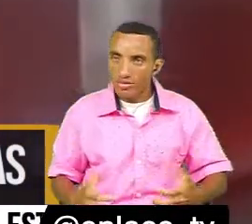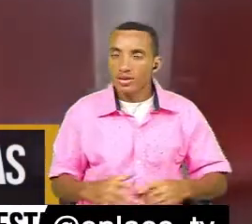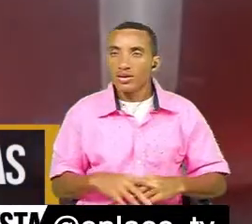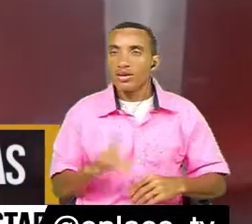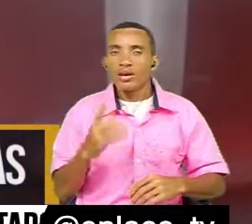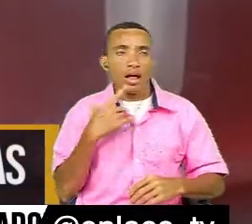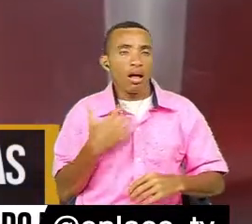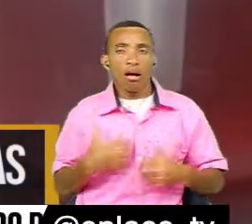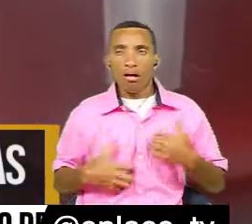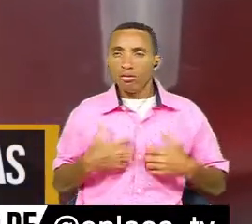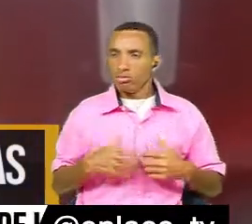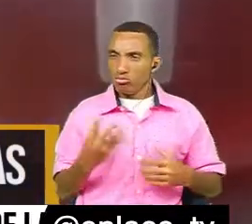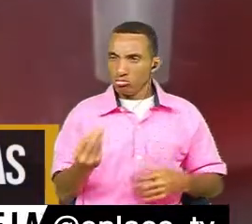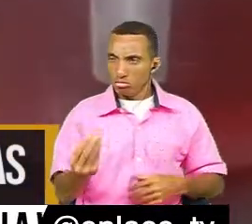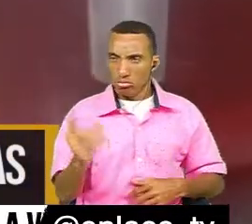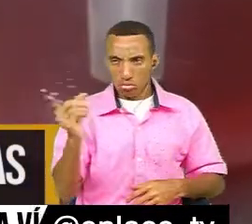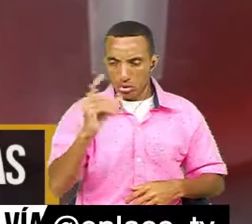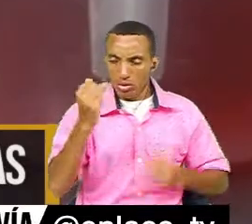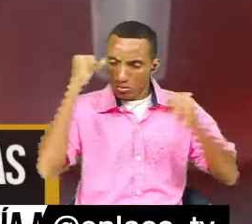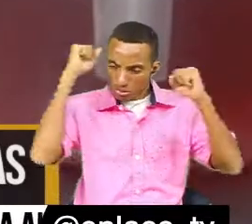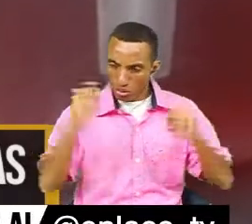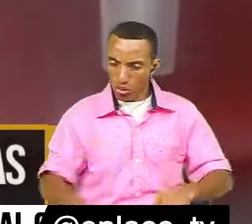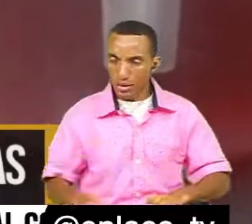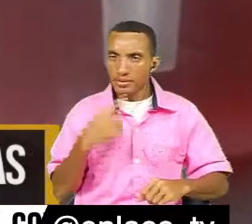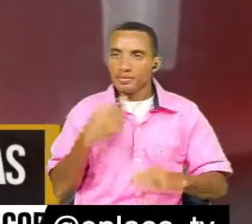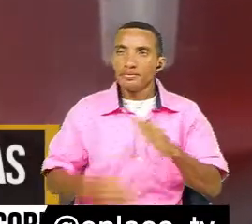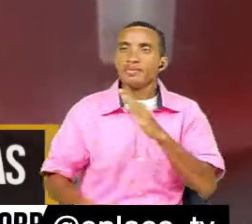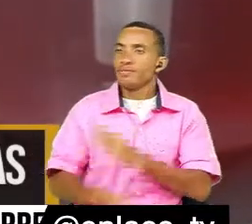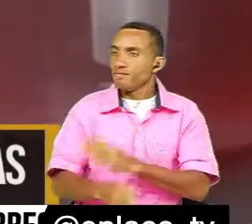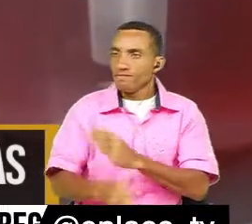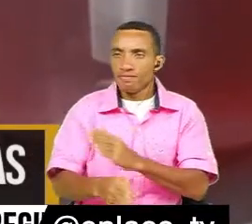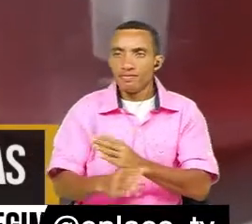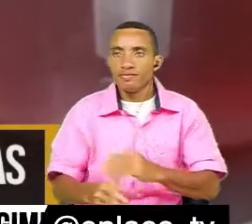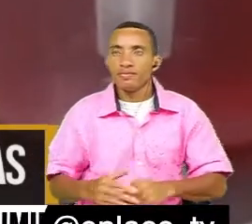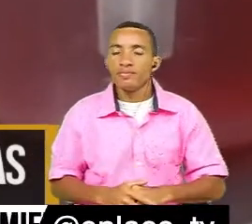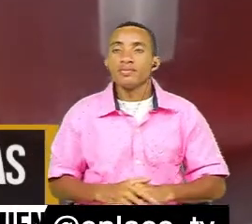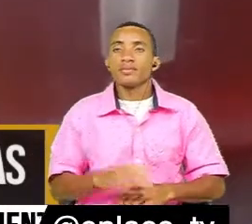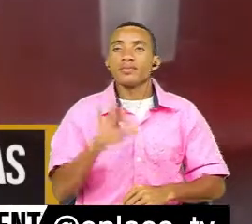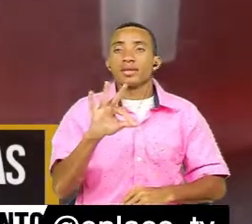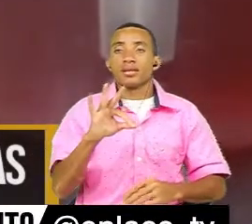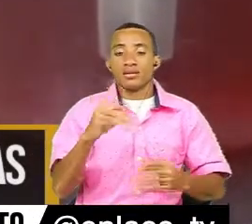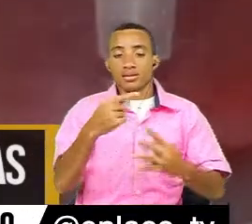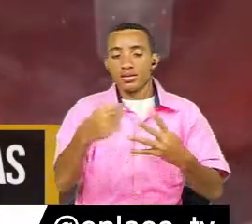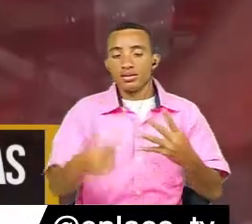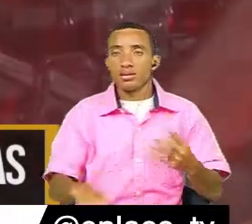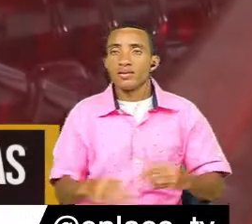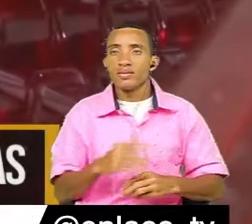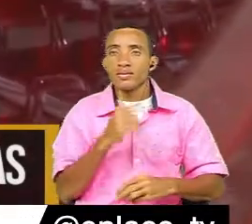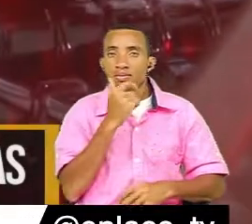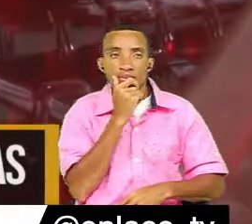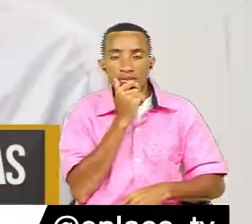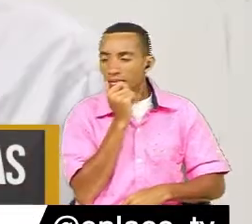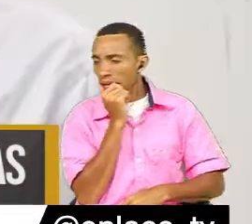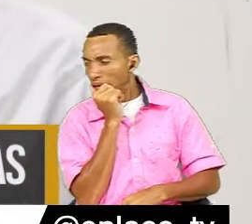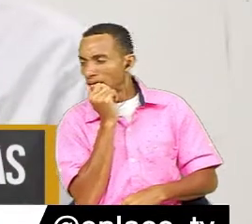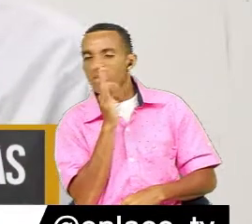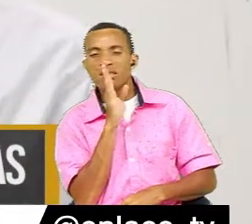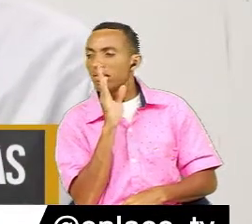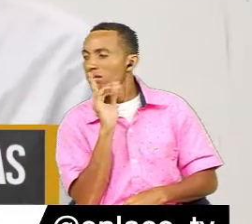empresa, hay que echar para adelante. Y tres cositas, como les dije, no mirarle la olla al vecino